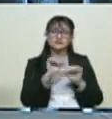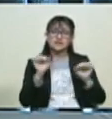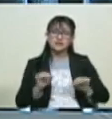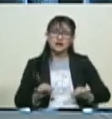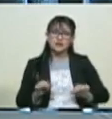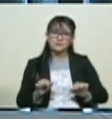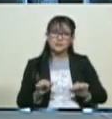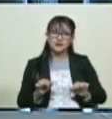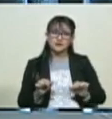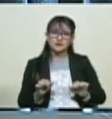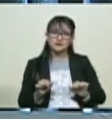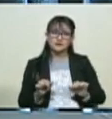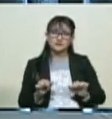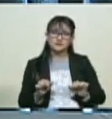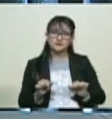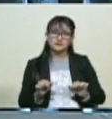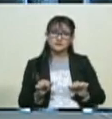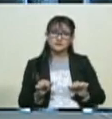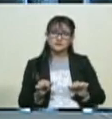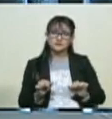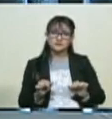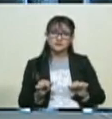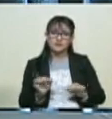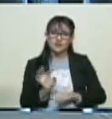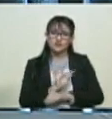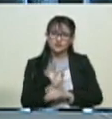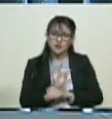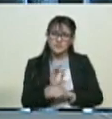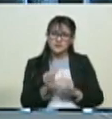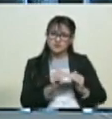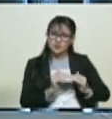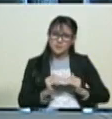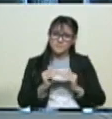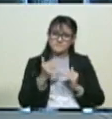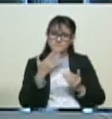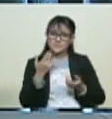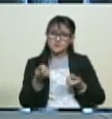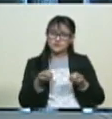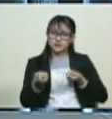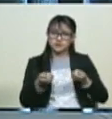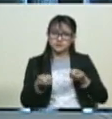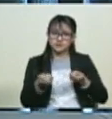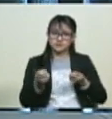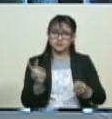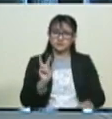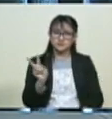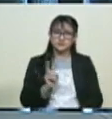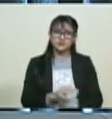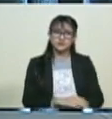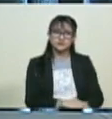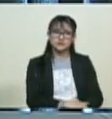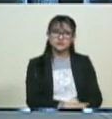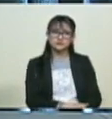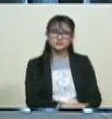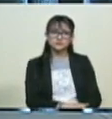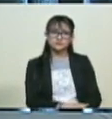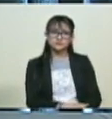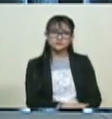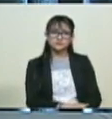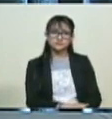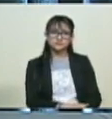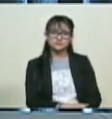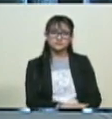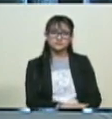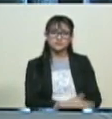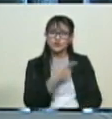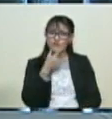estabilice el funcionamiento cambiar y en venezuela no será de la noche a la